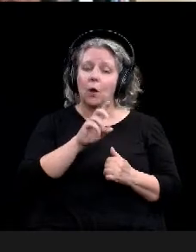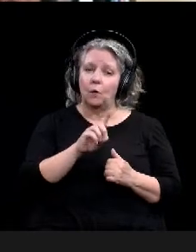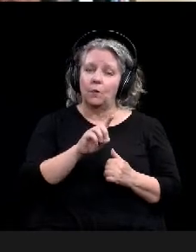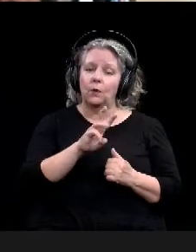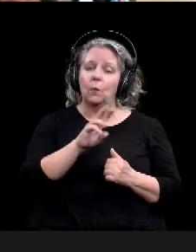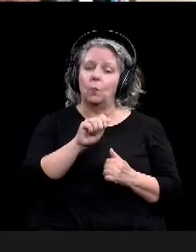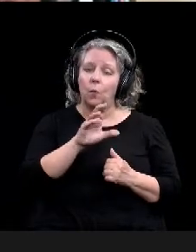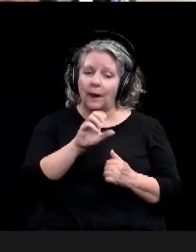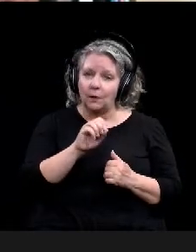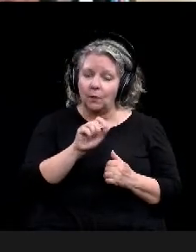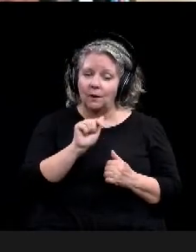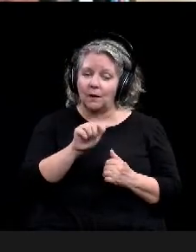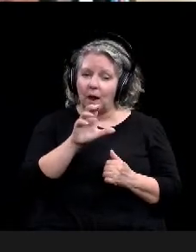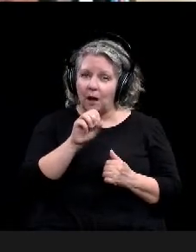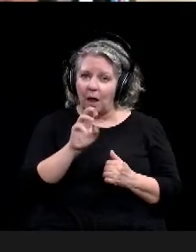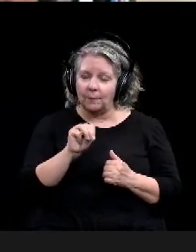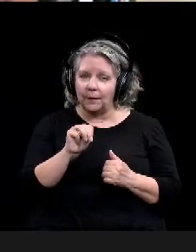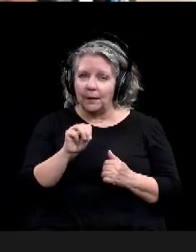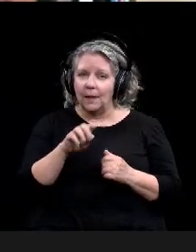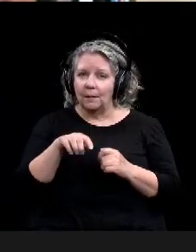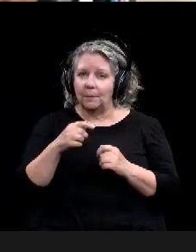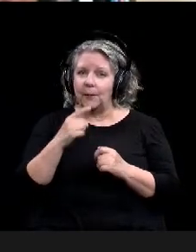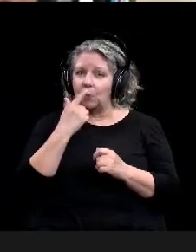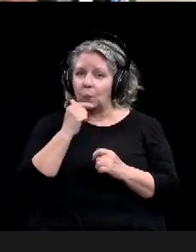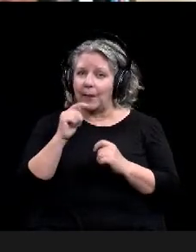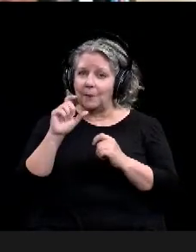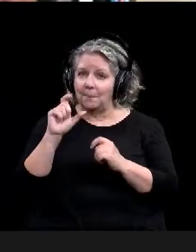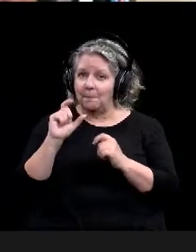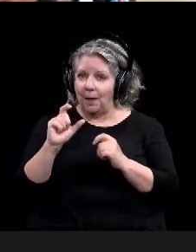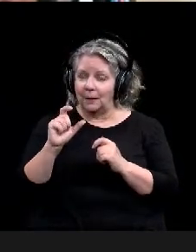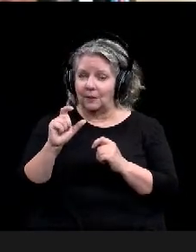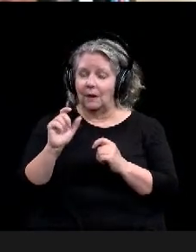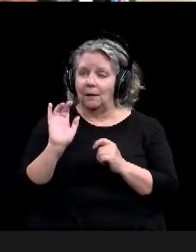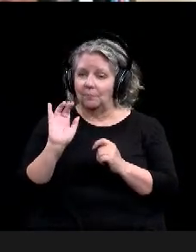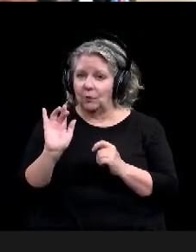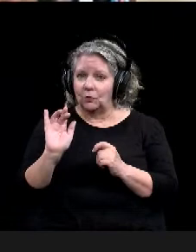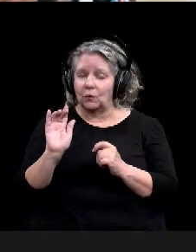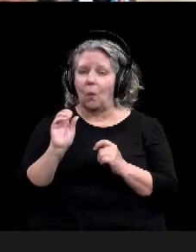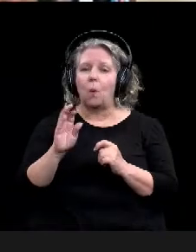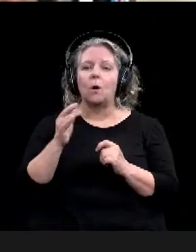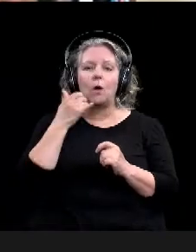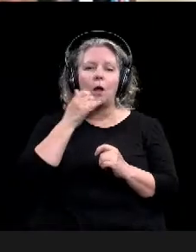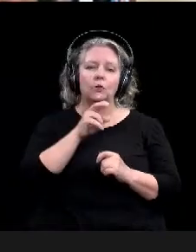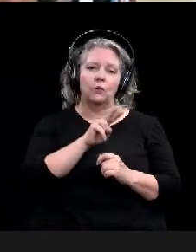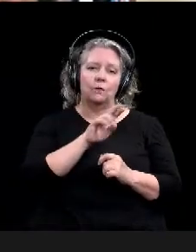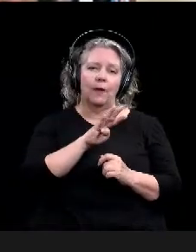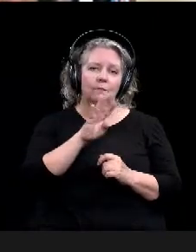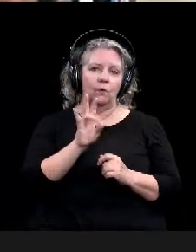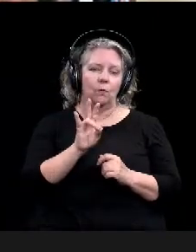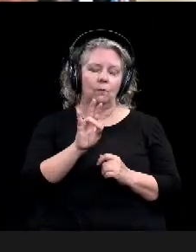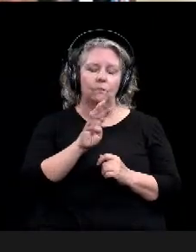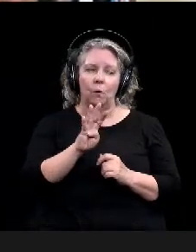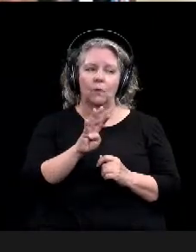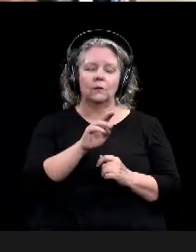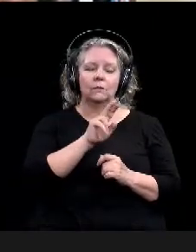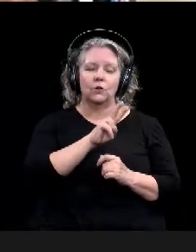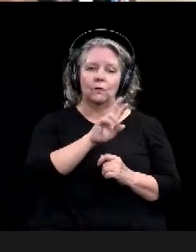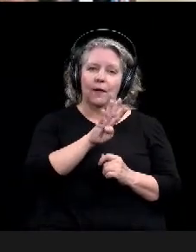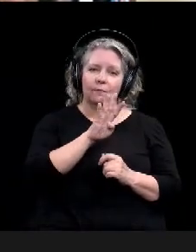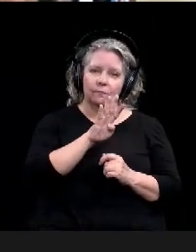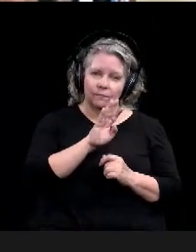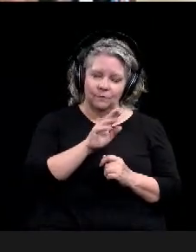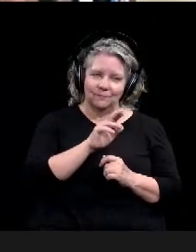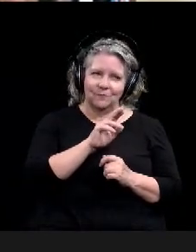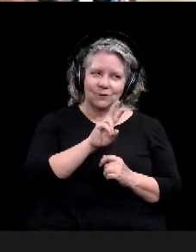primer el 250 o puede hablar al 2 54 7 50 98 90